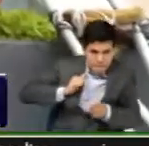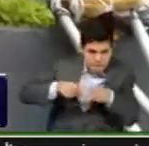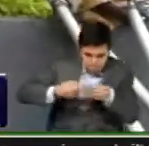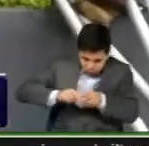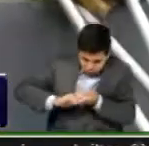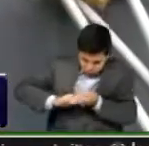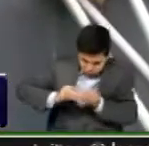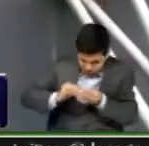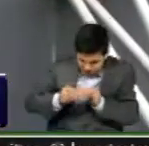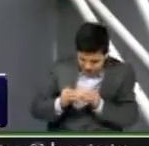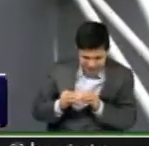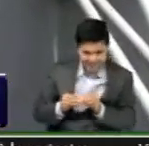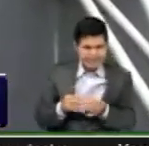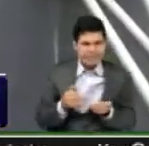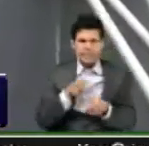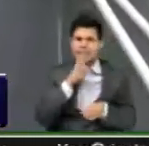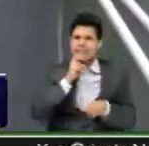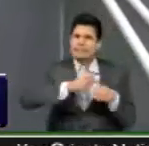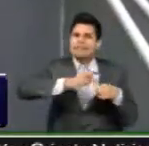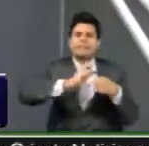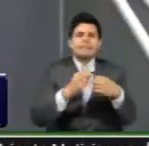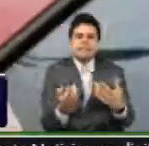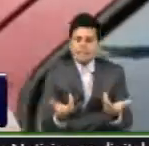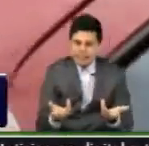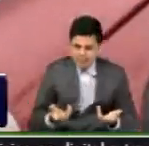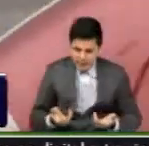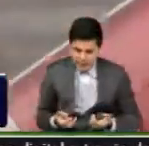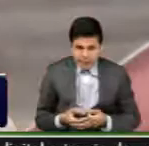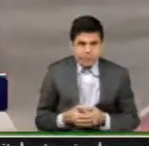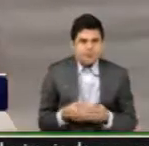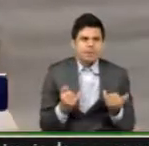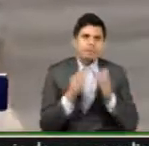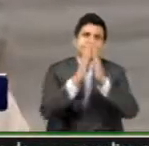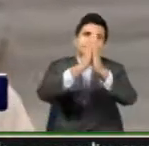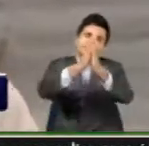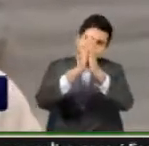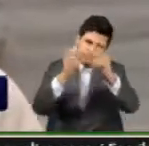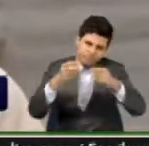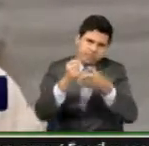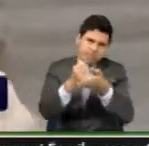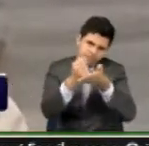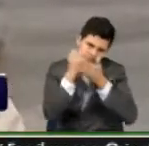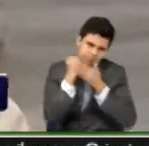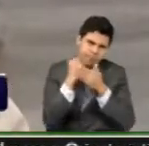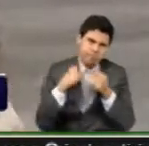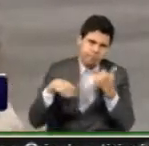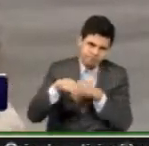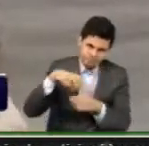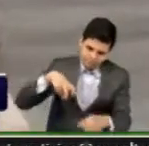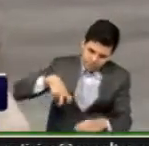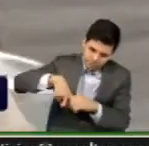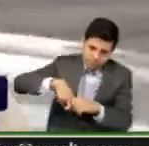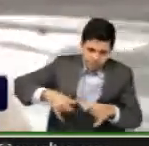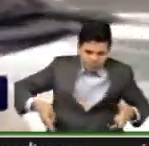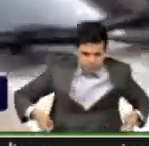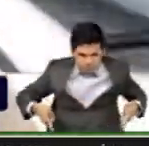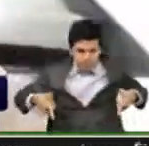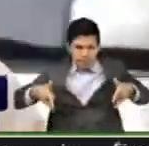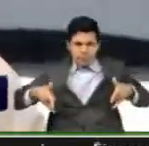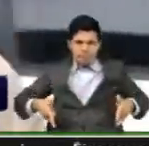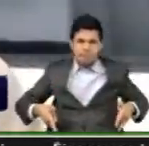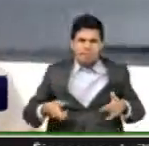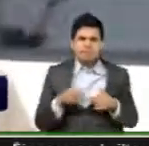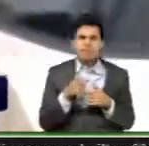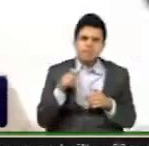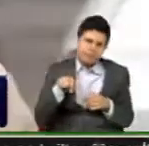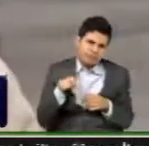yo, sino que ahora me toca pedir una ayuda, a ver si me pueden dar una prótesis, unas muletas o algo, porque yo ya no